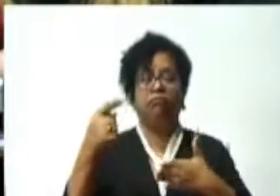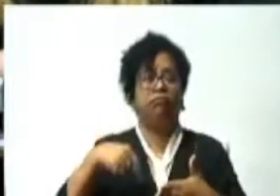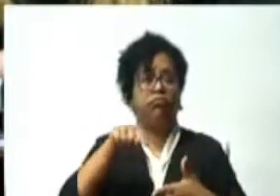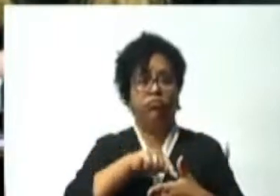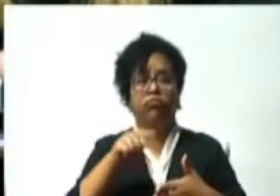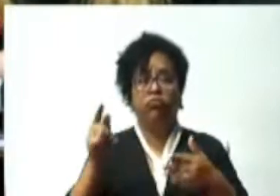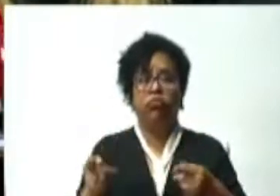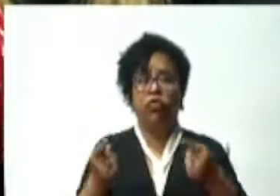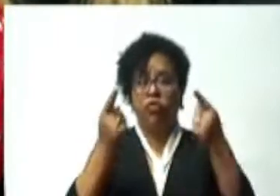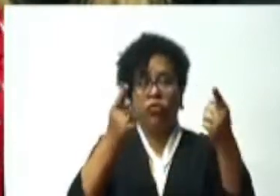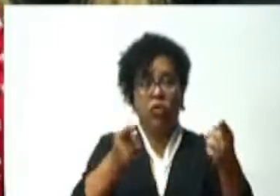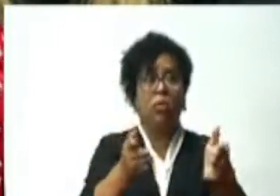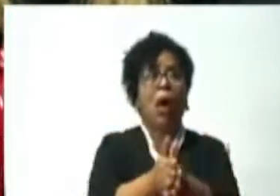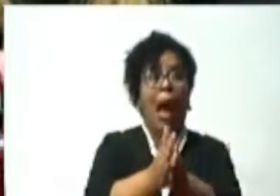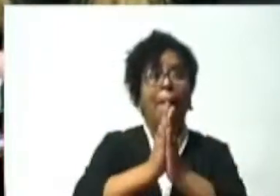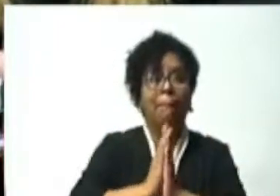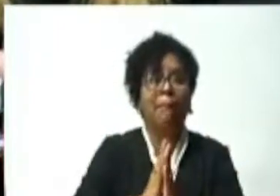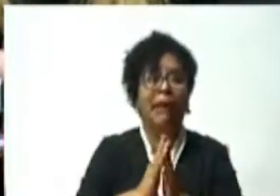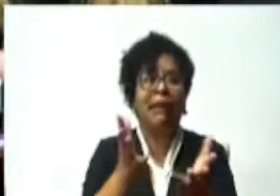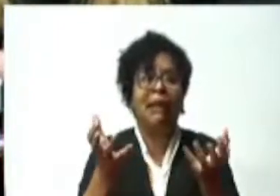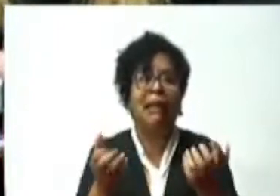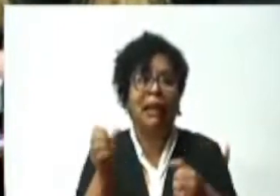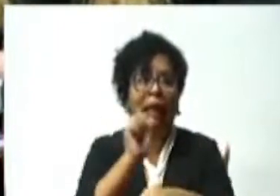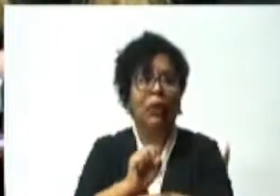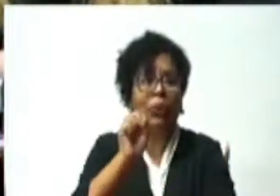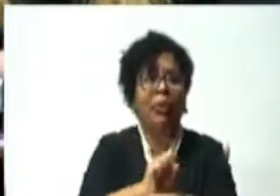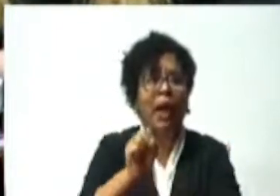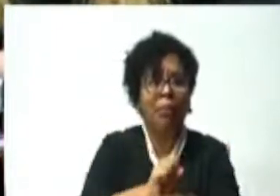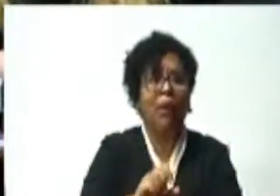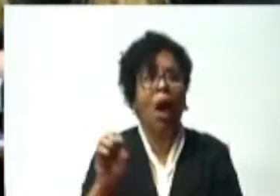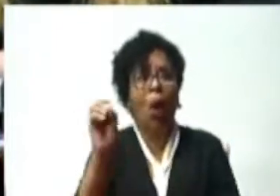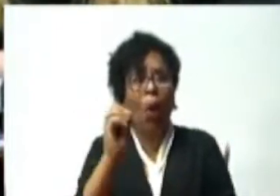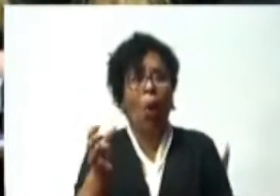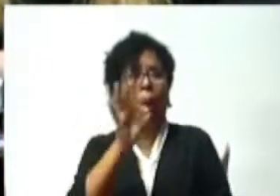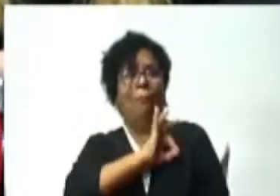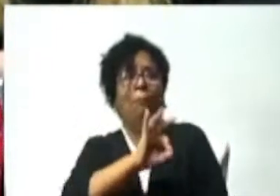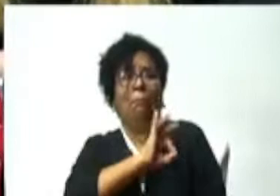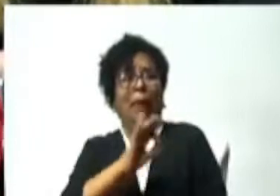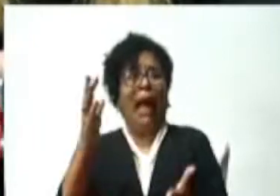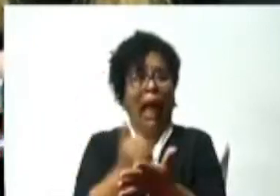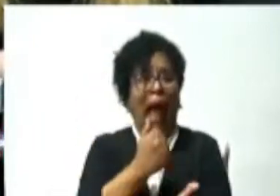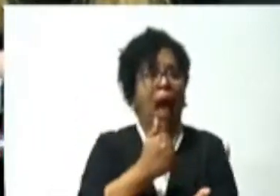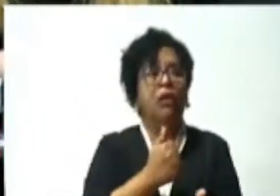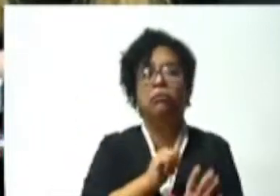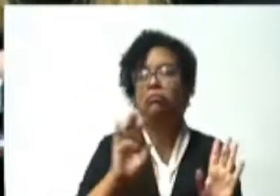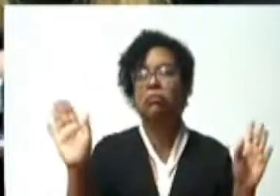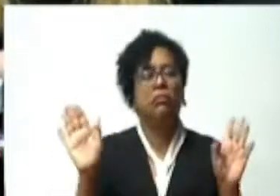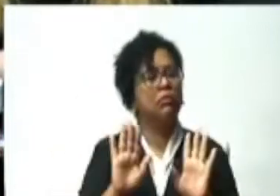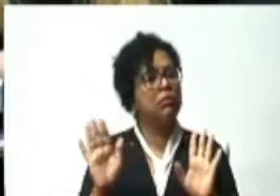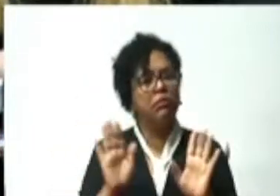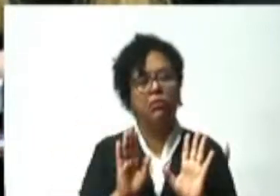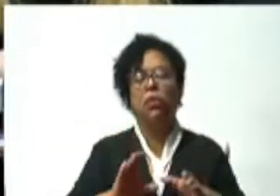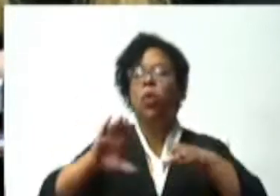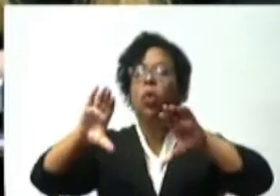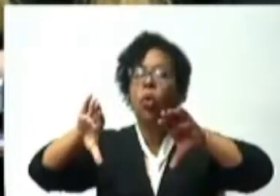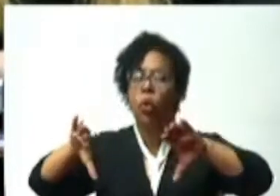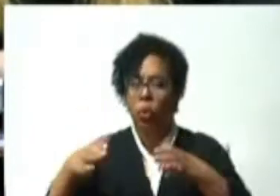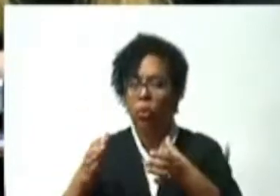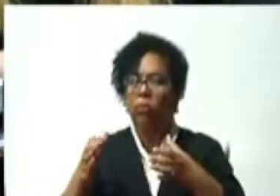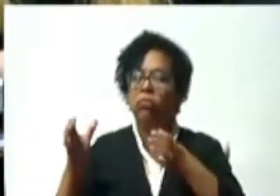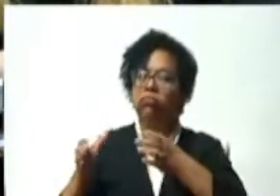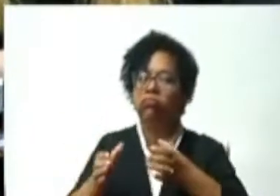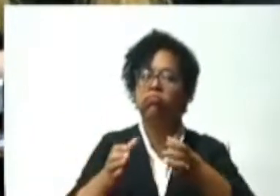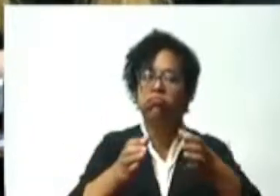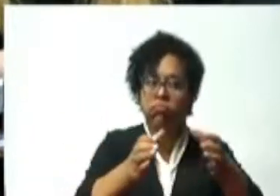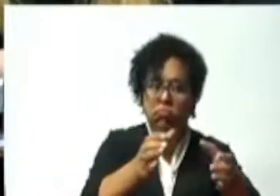solicitar un empleo, no fuimos a buscar beneficios, fuimos a una comisión de trabajo, y porque él dijo que las